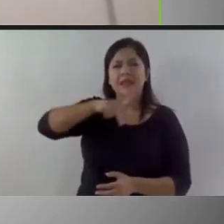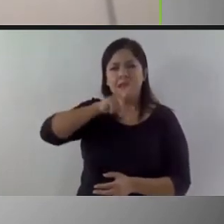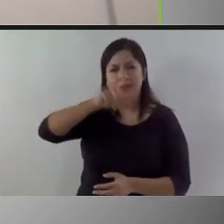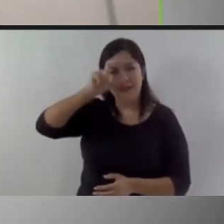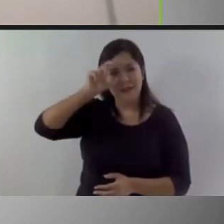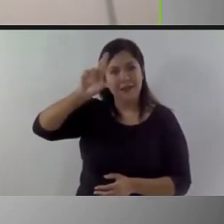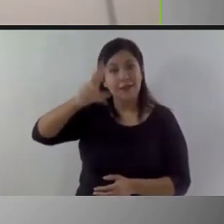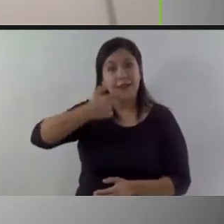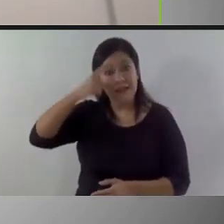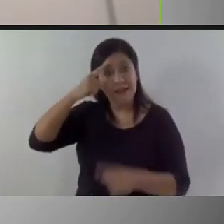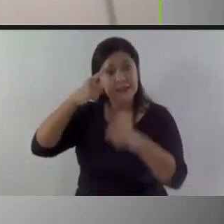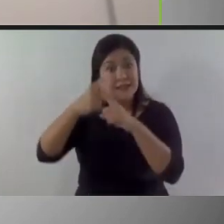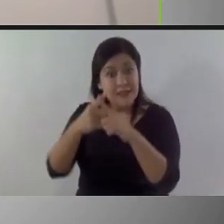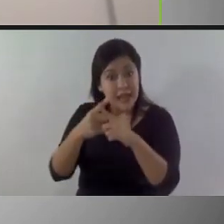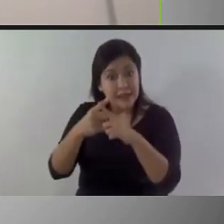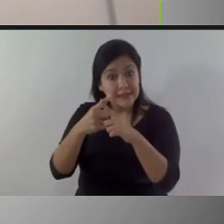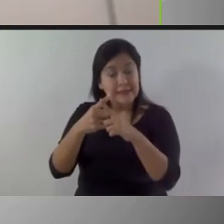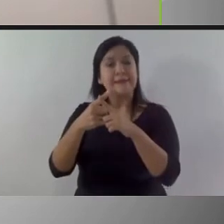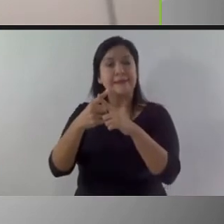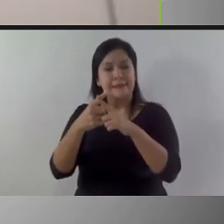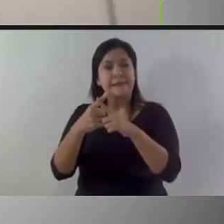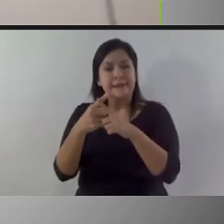través